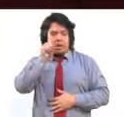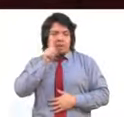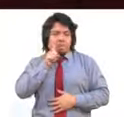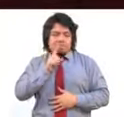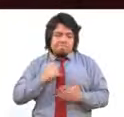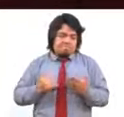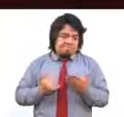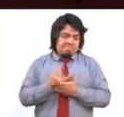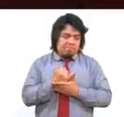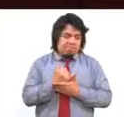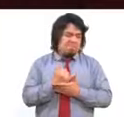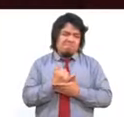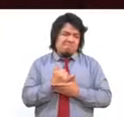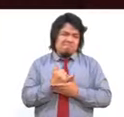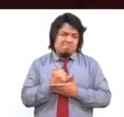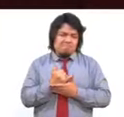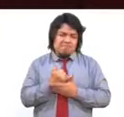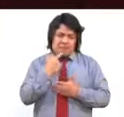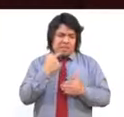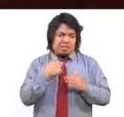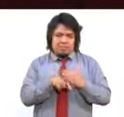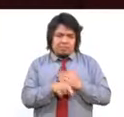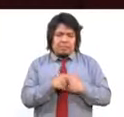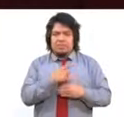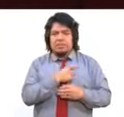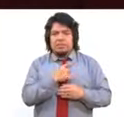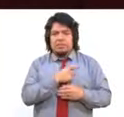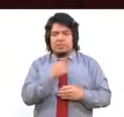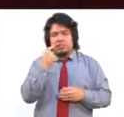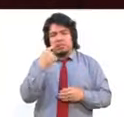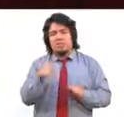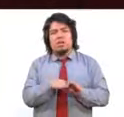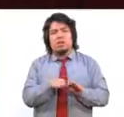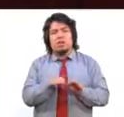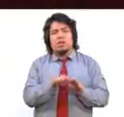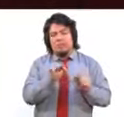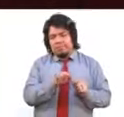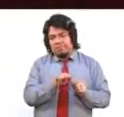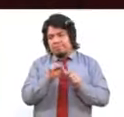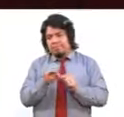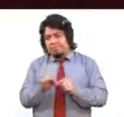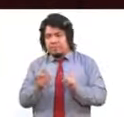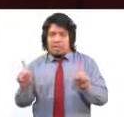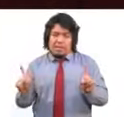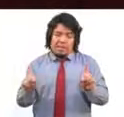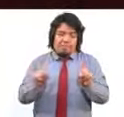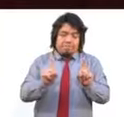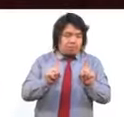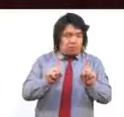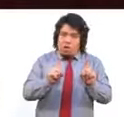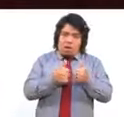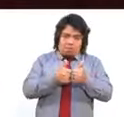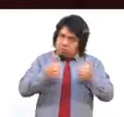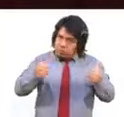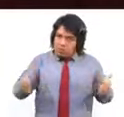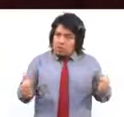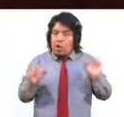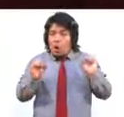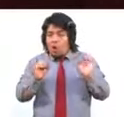no van a denunciar y solo se les conmina a que o no se acerquen o que no se